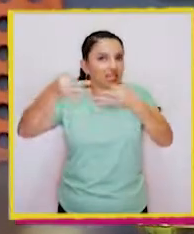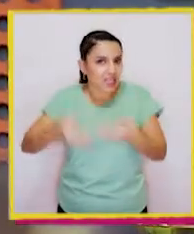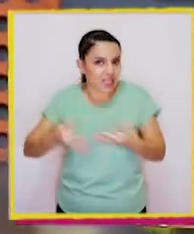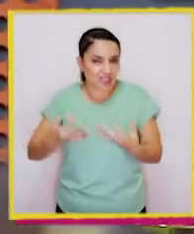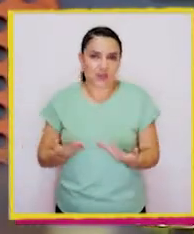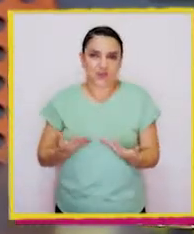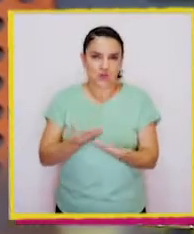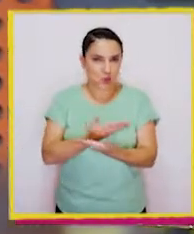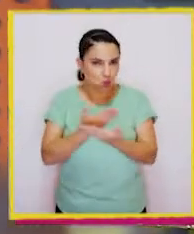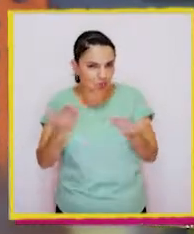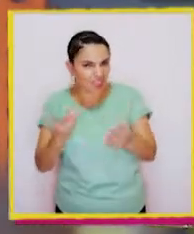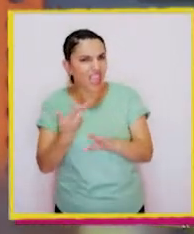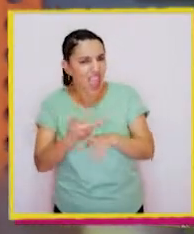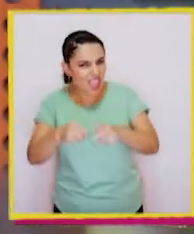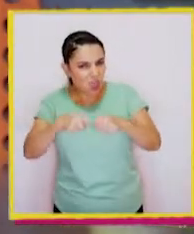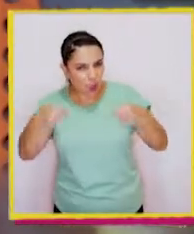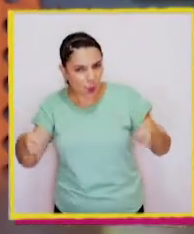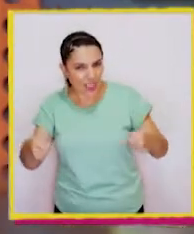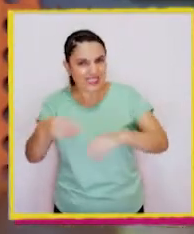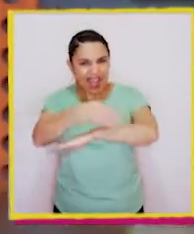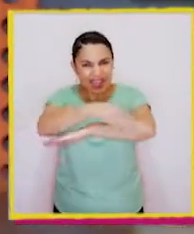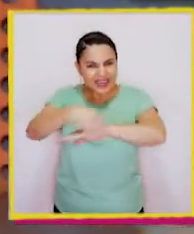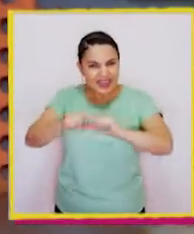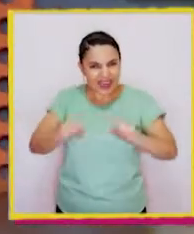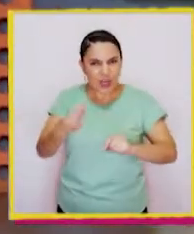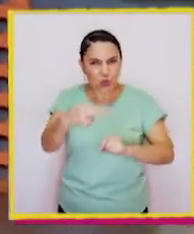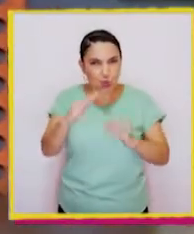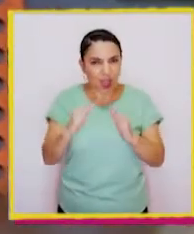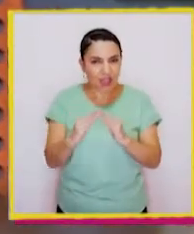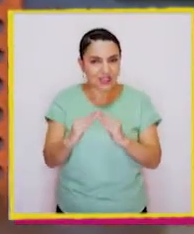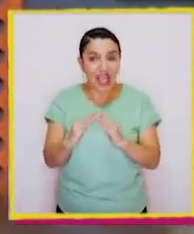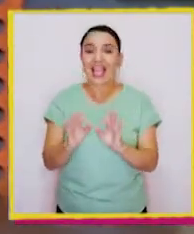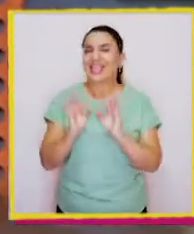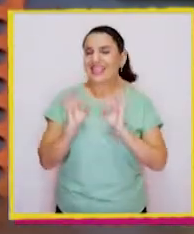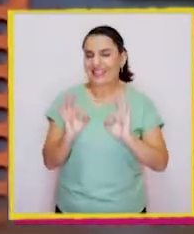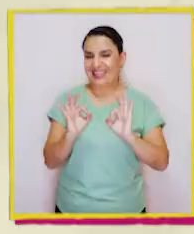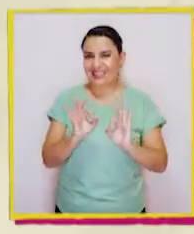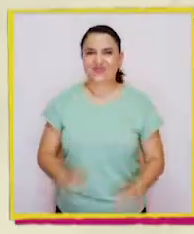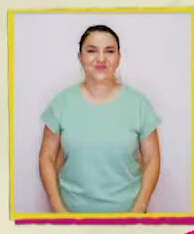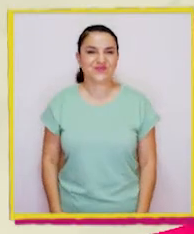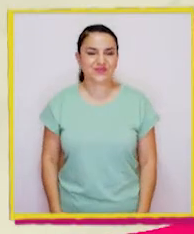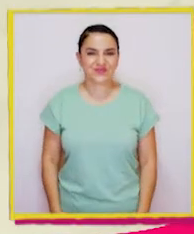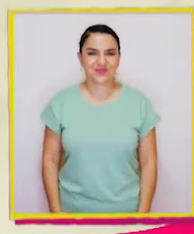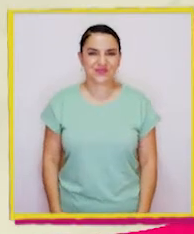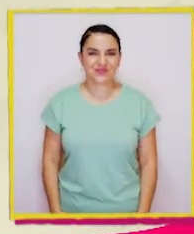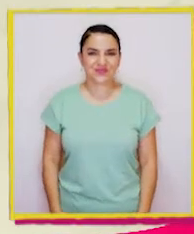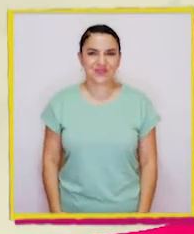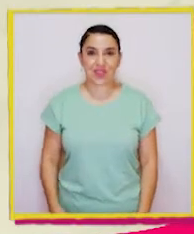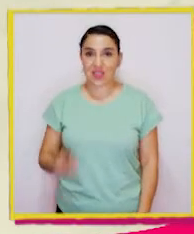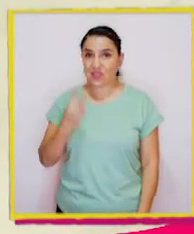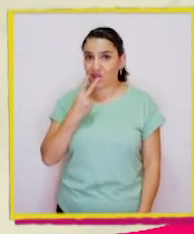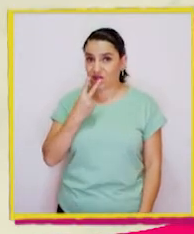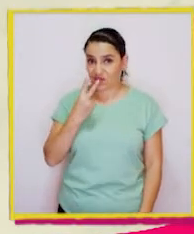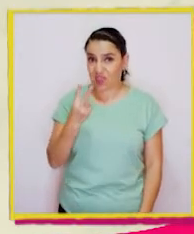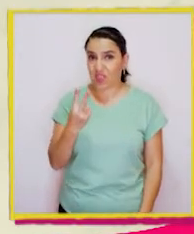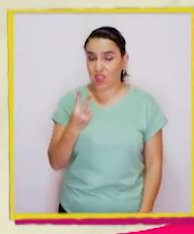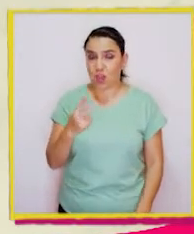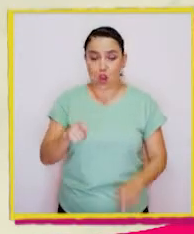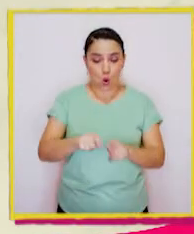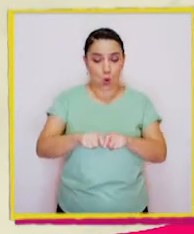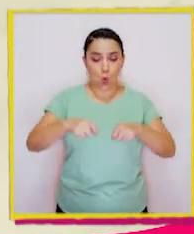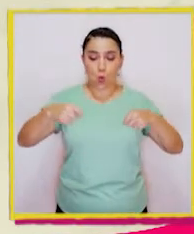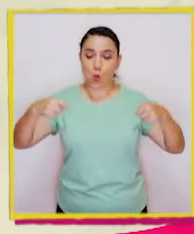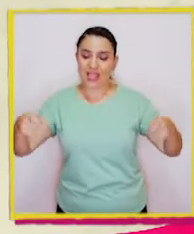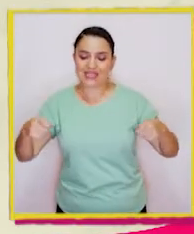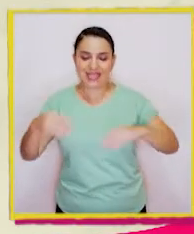exacta. ¿Ustedes tienen wincha o regla en su casa? ¡Sí! ¡Genial! Si observan su wincha